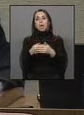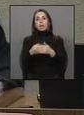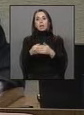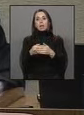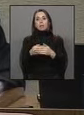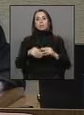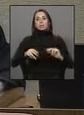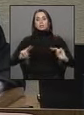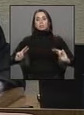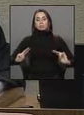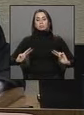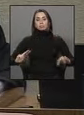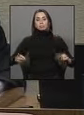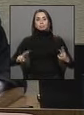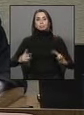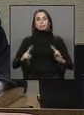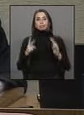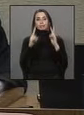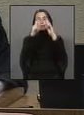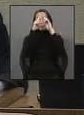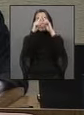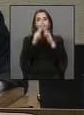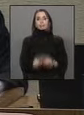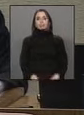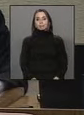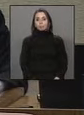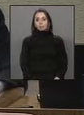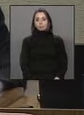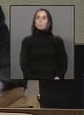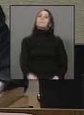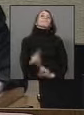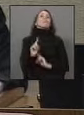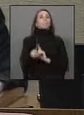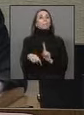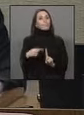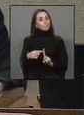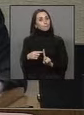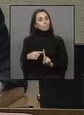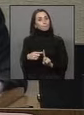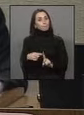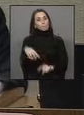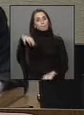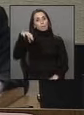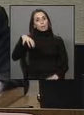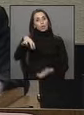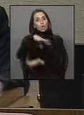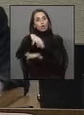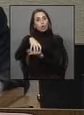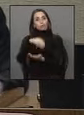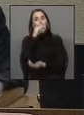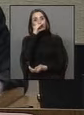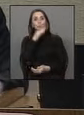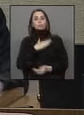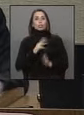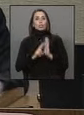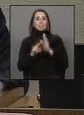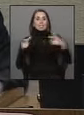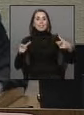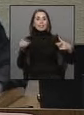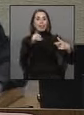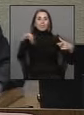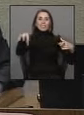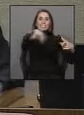a su anhelado inicio de obras. Adicionalmente, en la comuna de Concepción, también de mi distrito, también